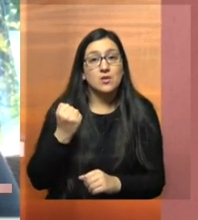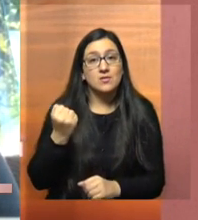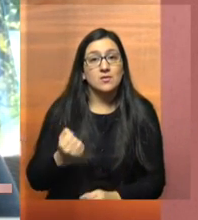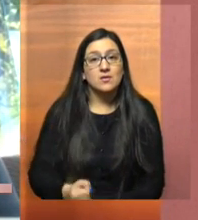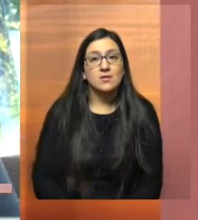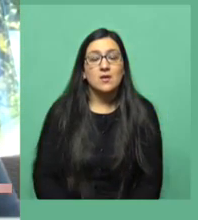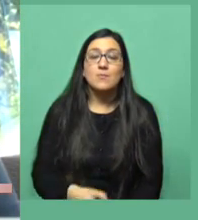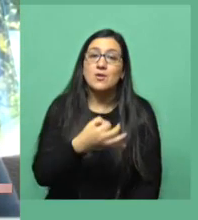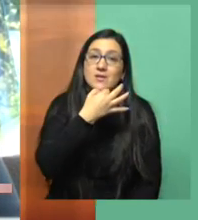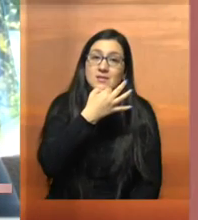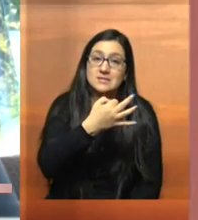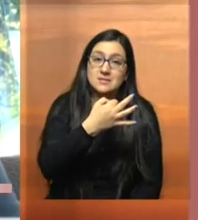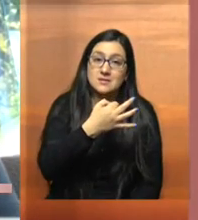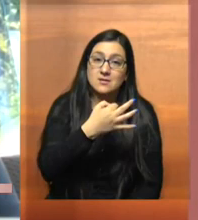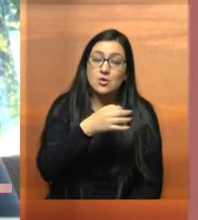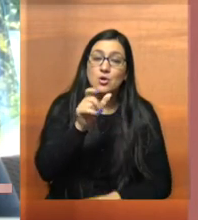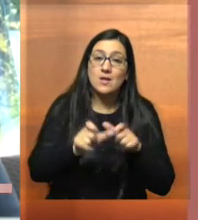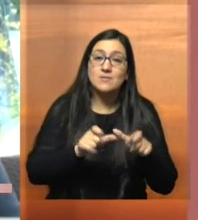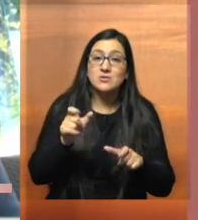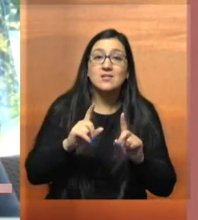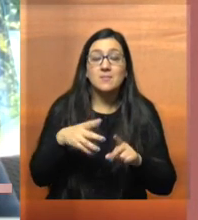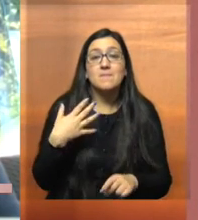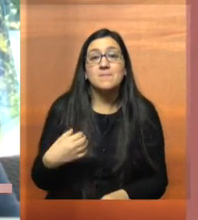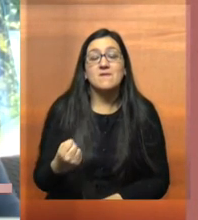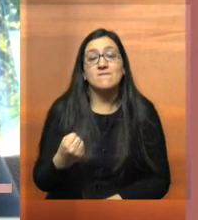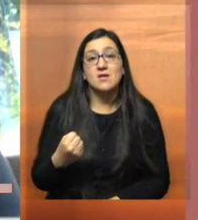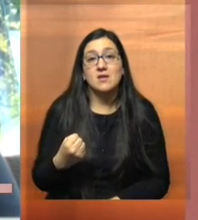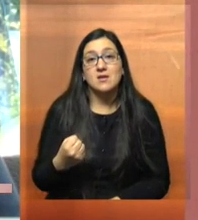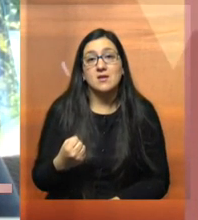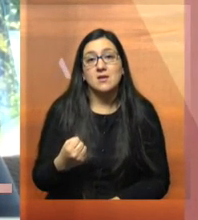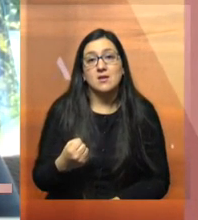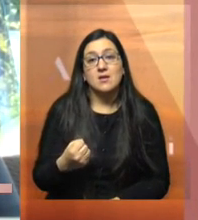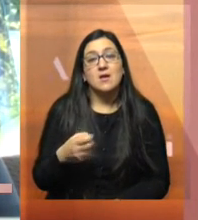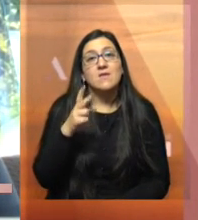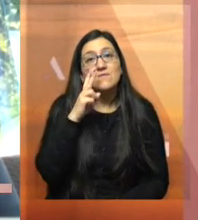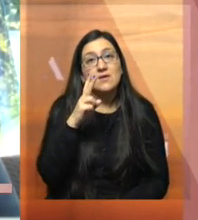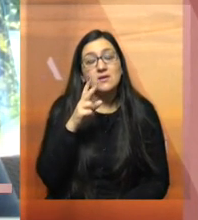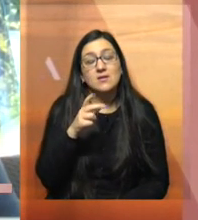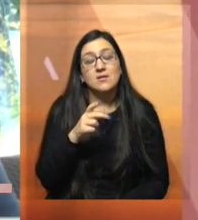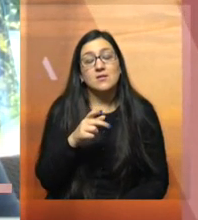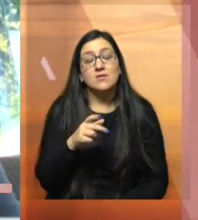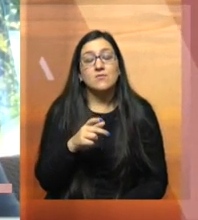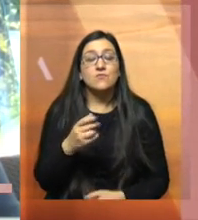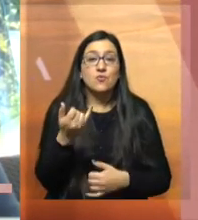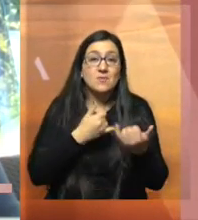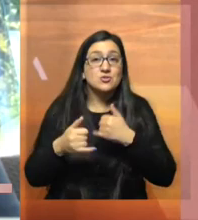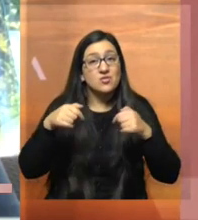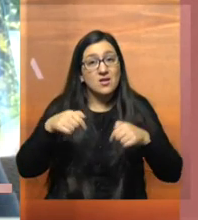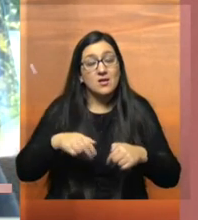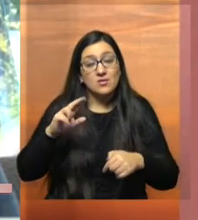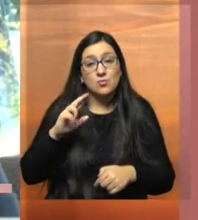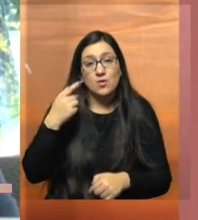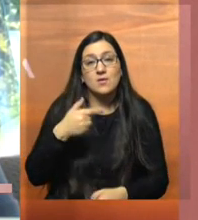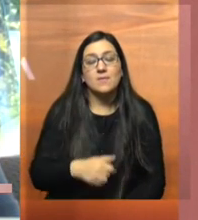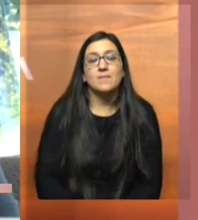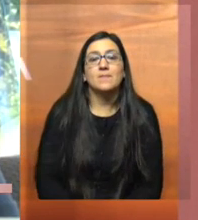hay que decirlo que finalmente las personas también prefieren consumir local y muchos medios que nacieron nativos digitales en Uruguay, como los